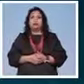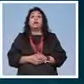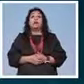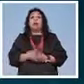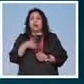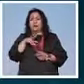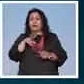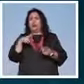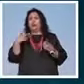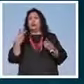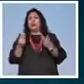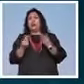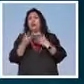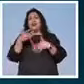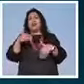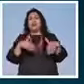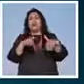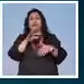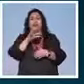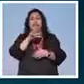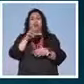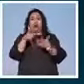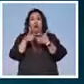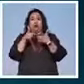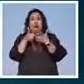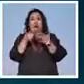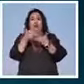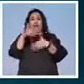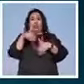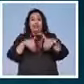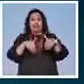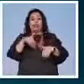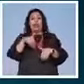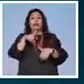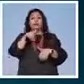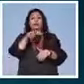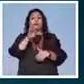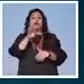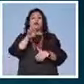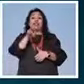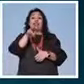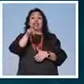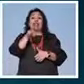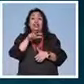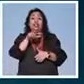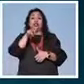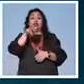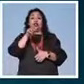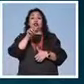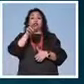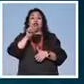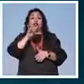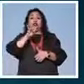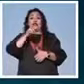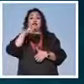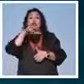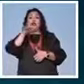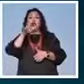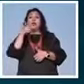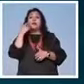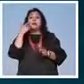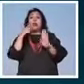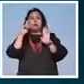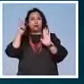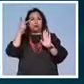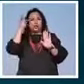Con su visión fresca de teatro barroco, la Compañía Nacional de Teatro Clásico Fénix Novohispano presenta la pastorela La Noche